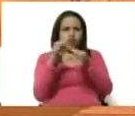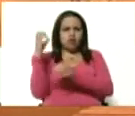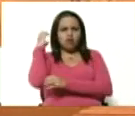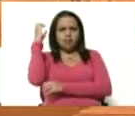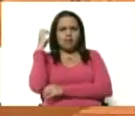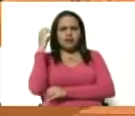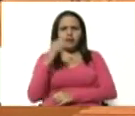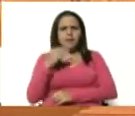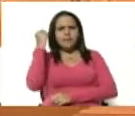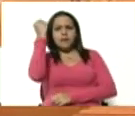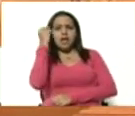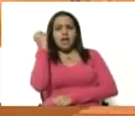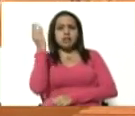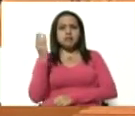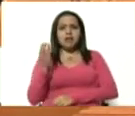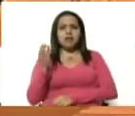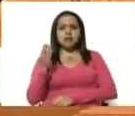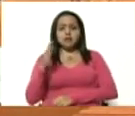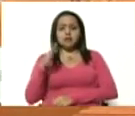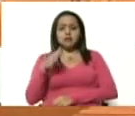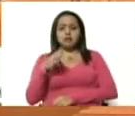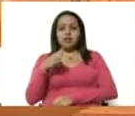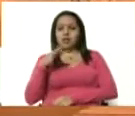siguen teniendo esa actitud arrogante,